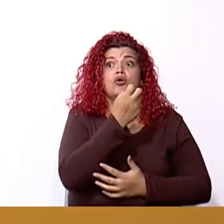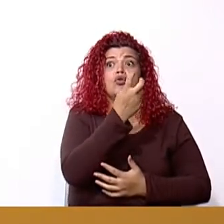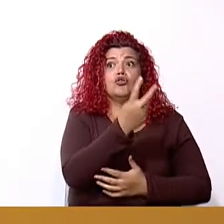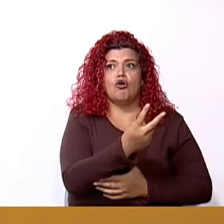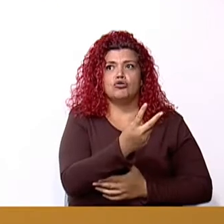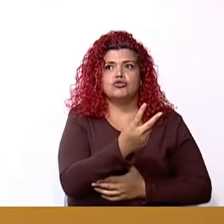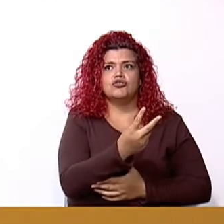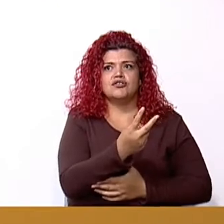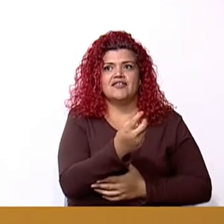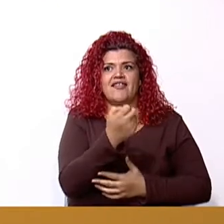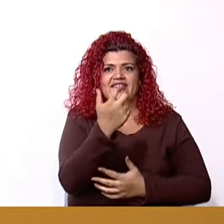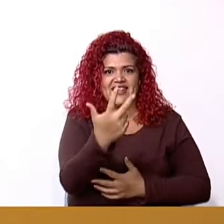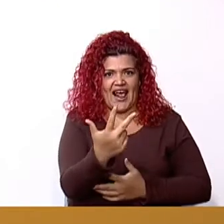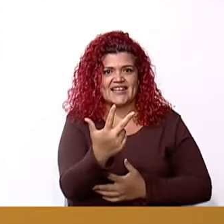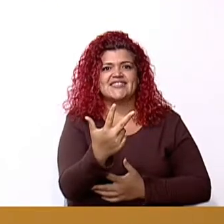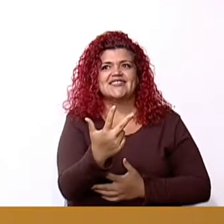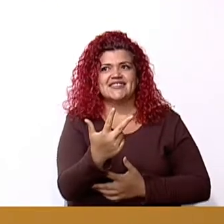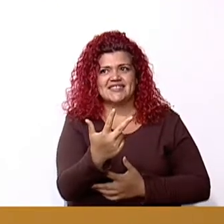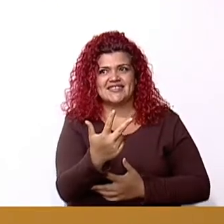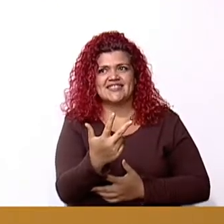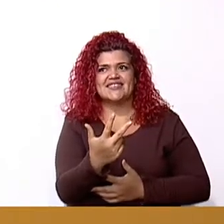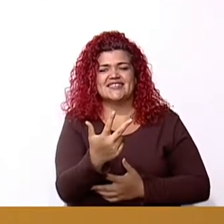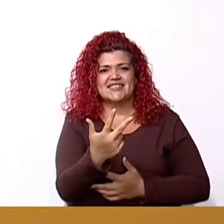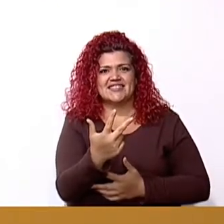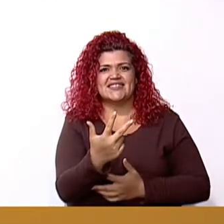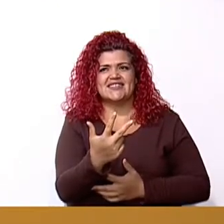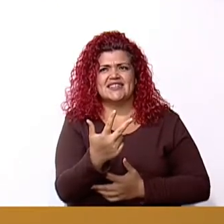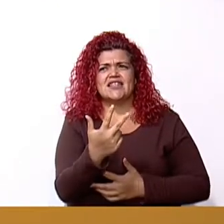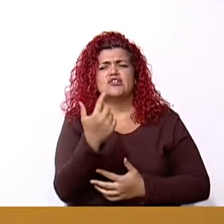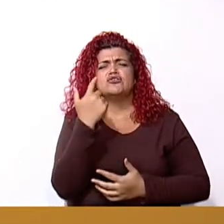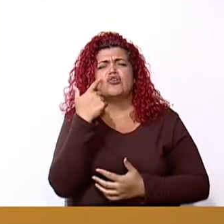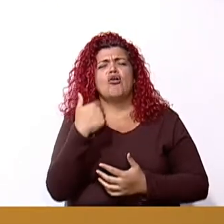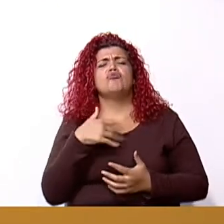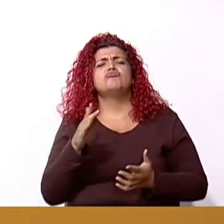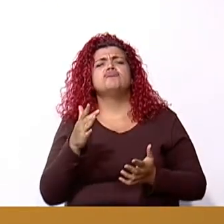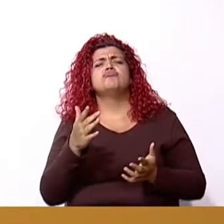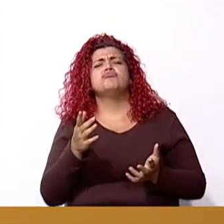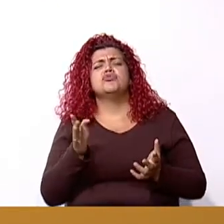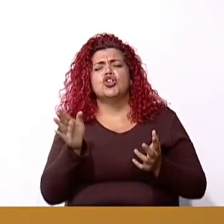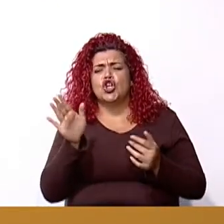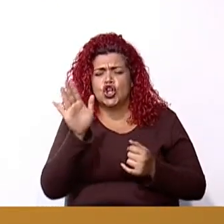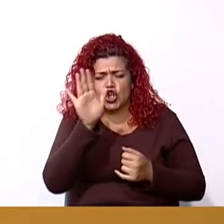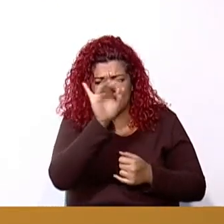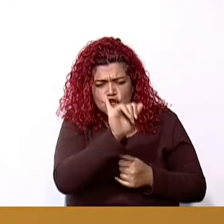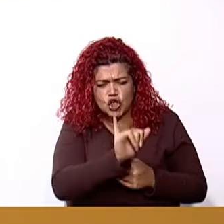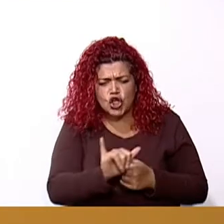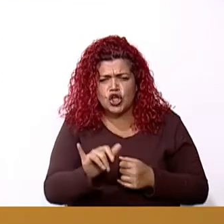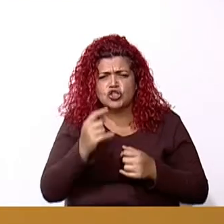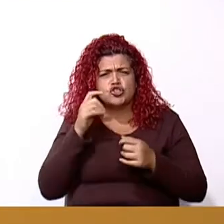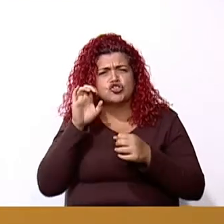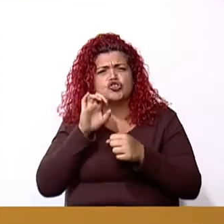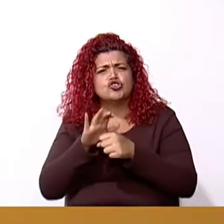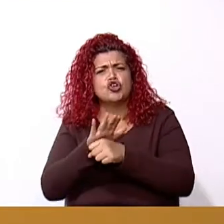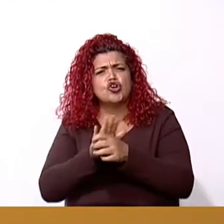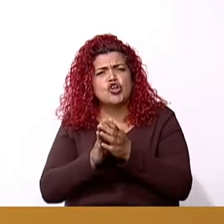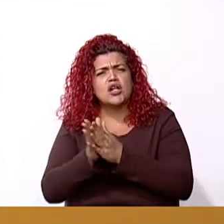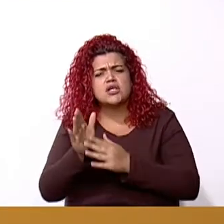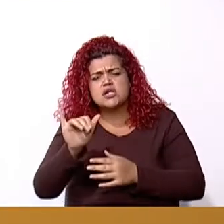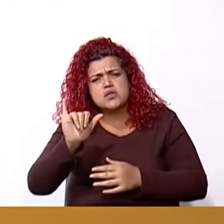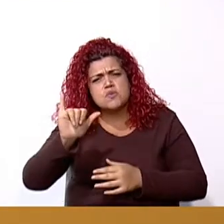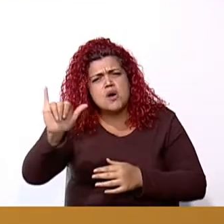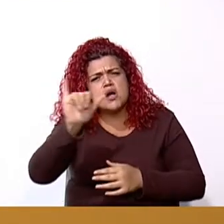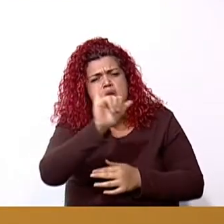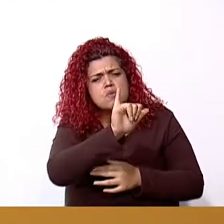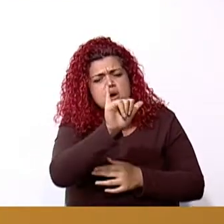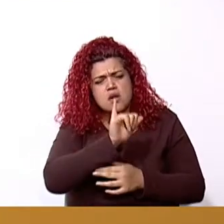dos y tres. Voy a intentar repartir todos los chocolates en partes